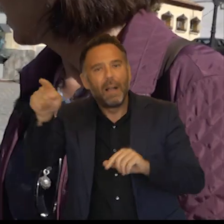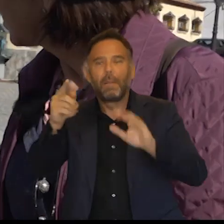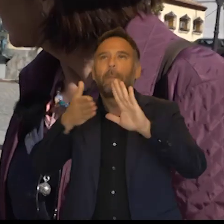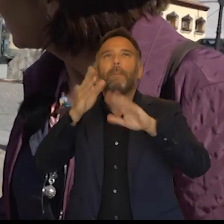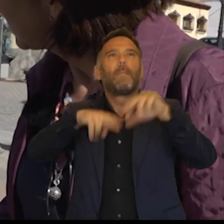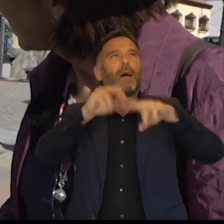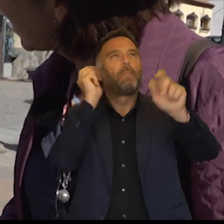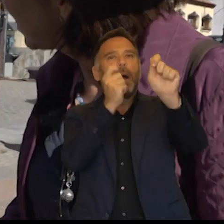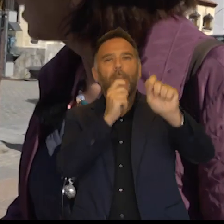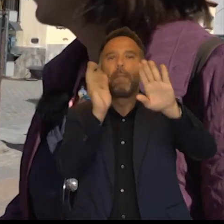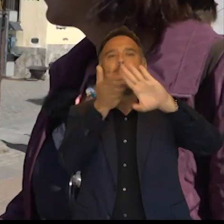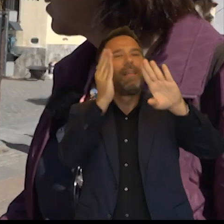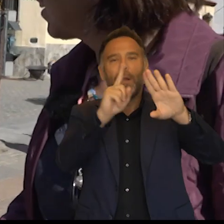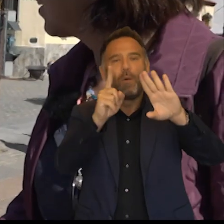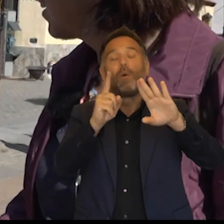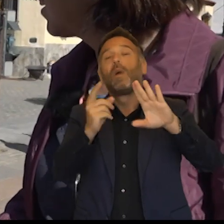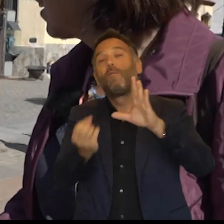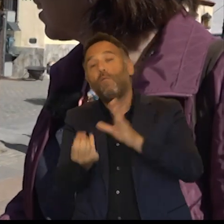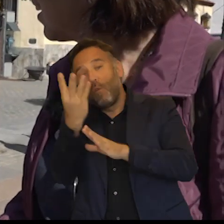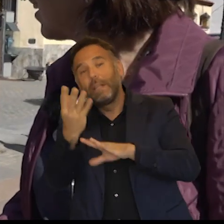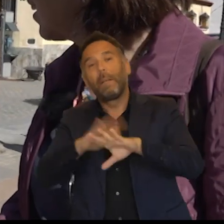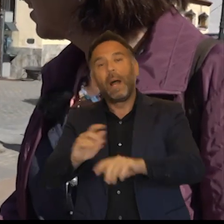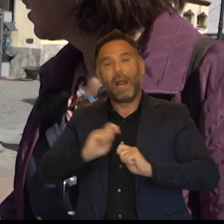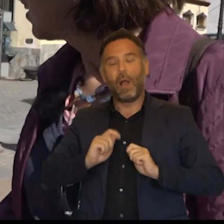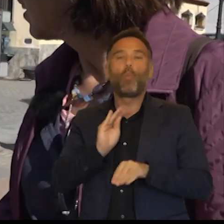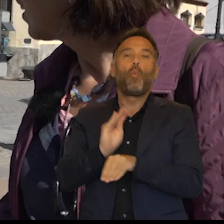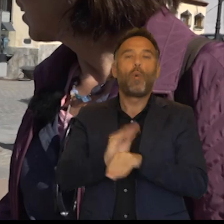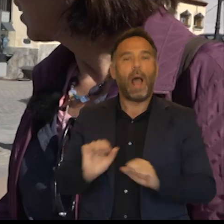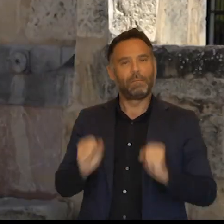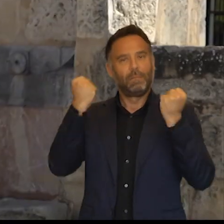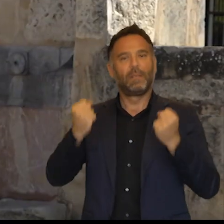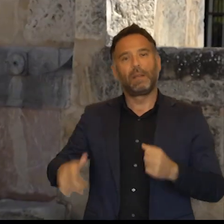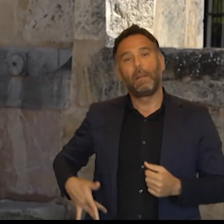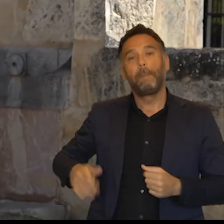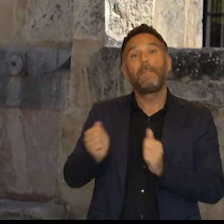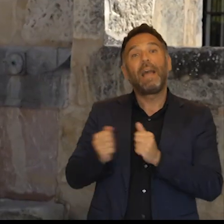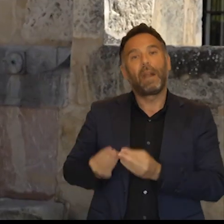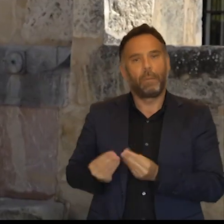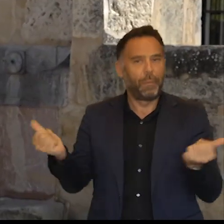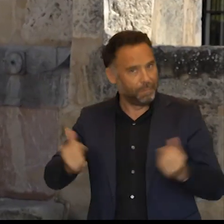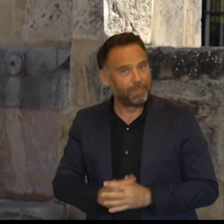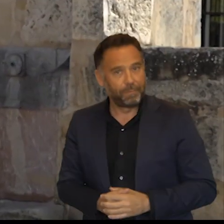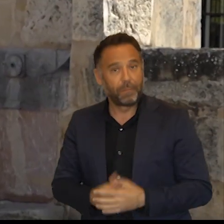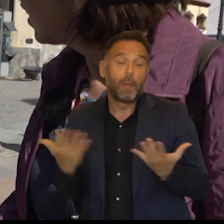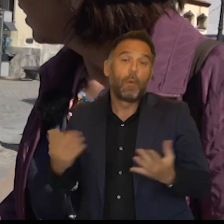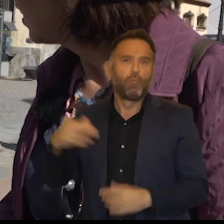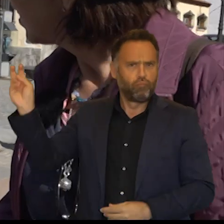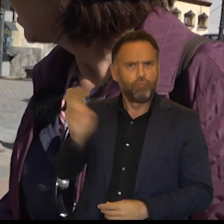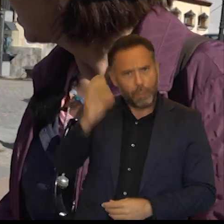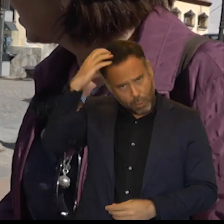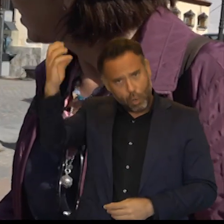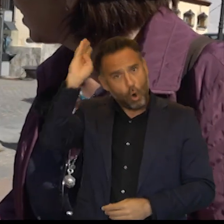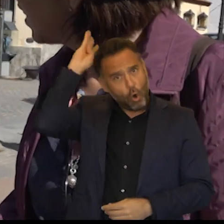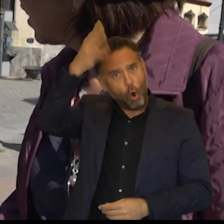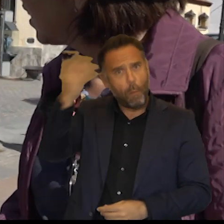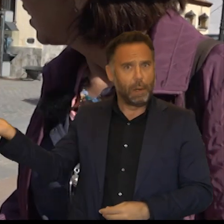fuente piedra porque la fuente era de piedra. Y es por las propiedades curativas que se le atribuían. Pues incluso llegó los emperadores de Roma, en